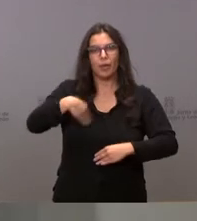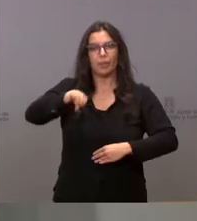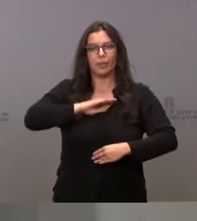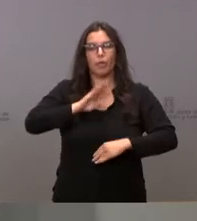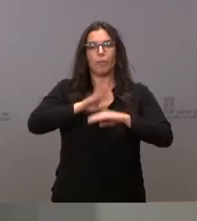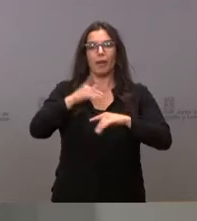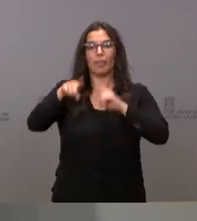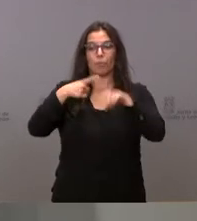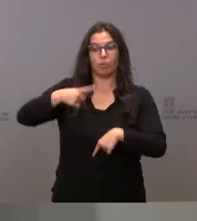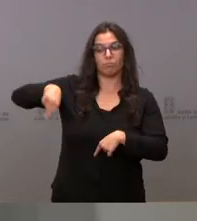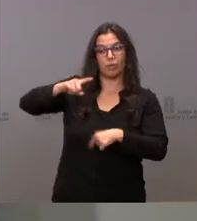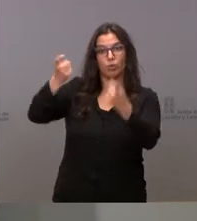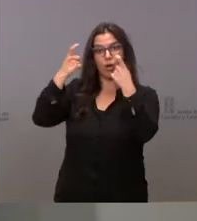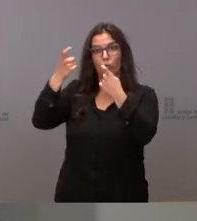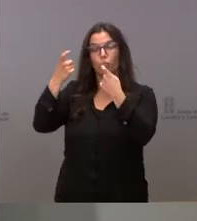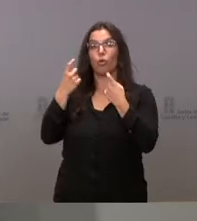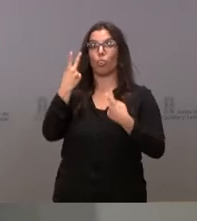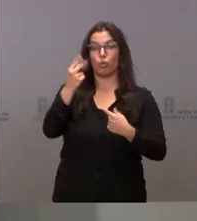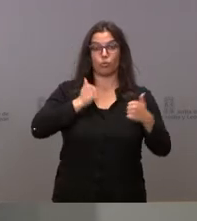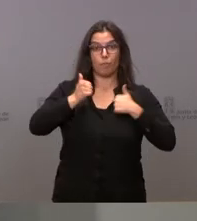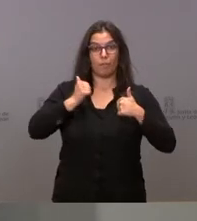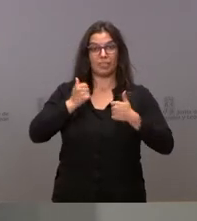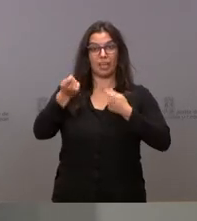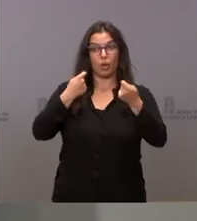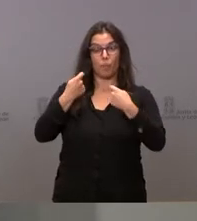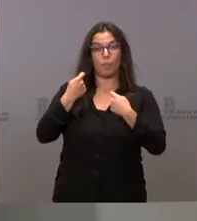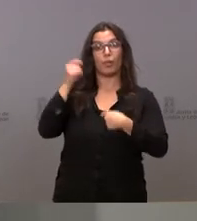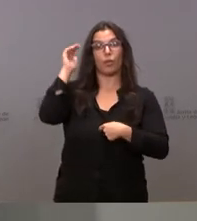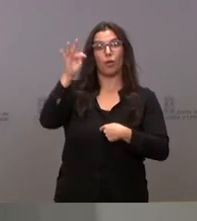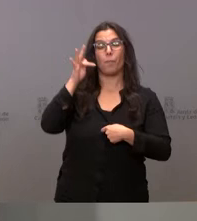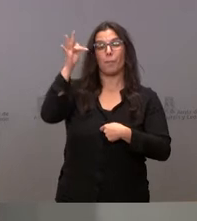del alumnado de estos dos Máster de Comercio Exterior y Digital Business.